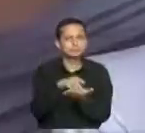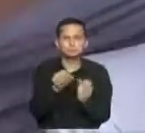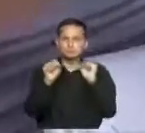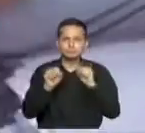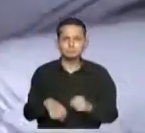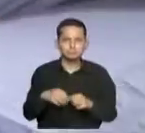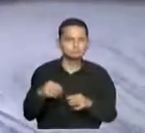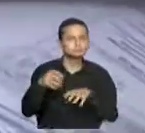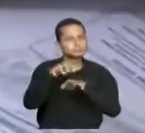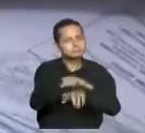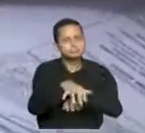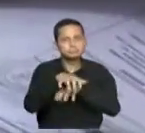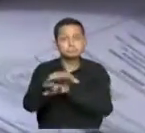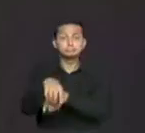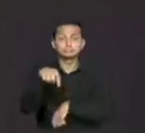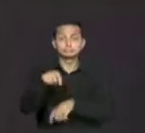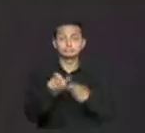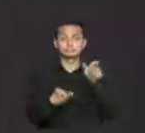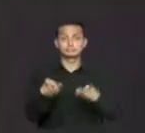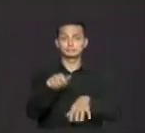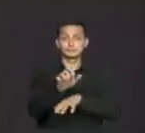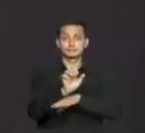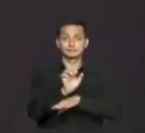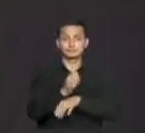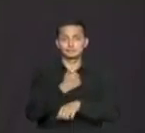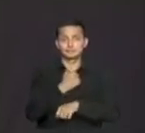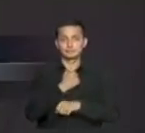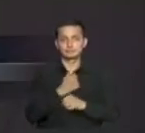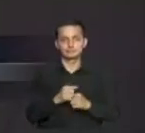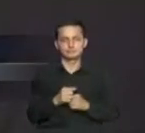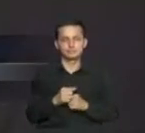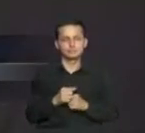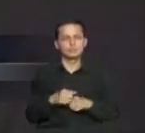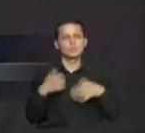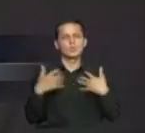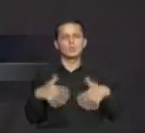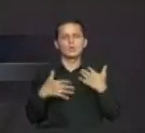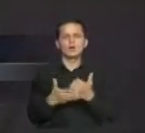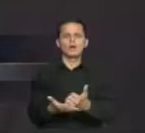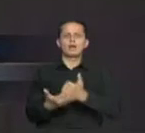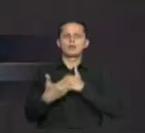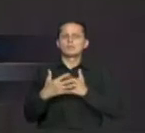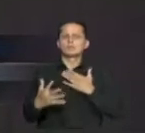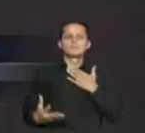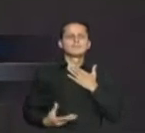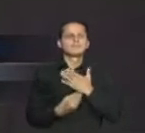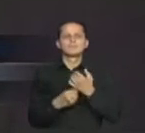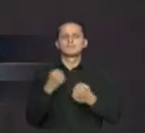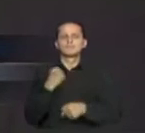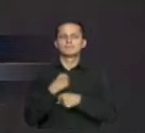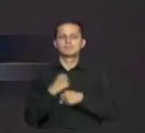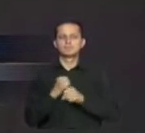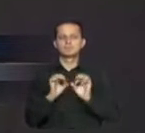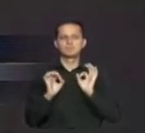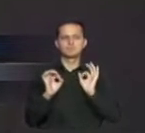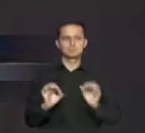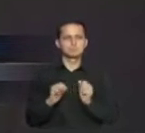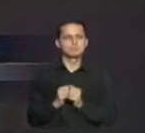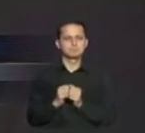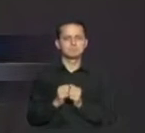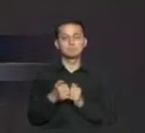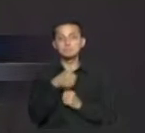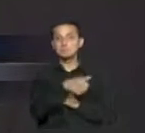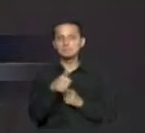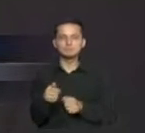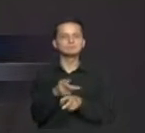y social de los agricultores del país. Tenemos una herramienta más para llevar adelante nuestro trabajo, para producir